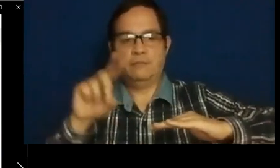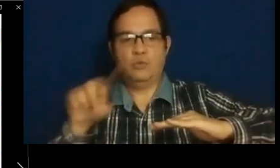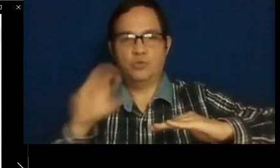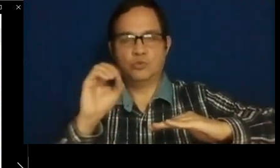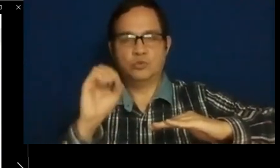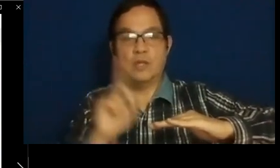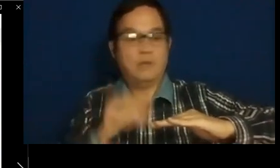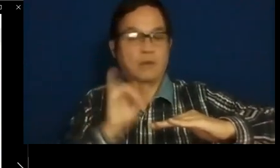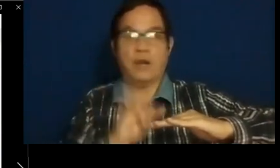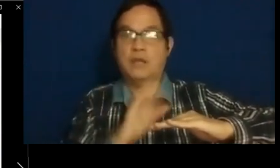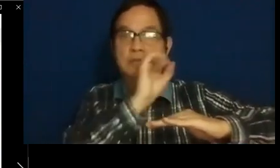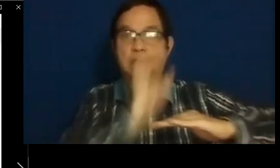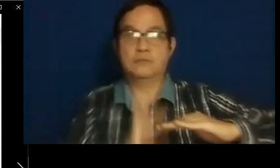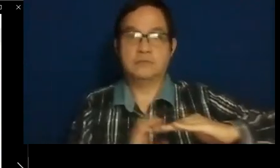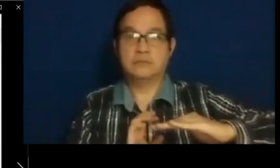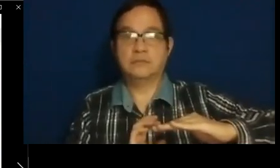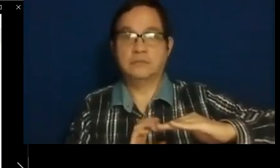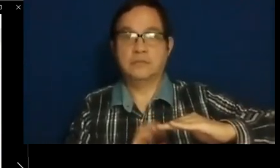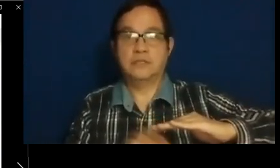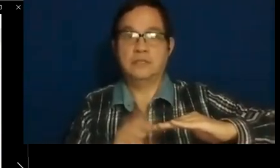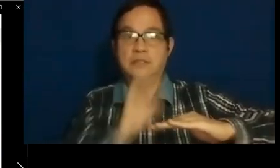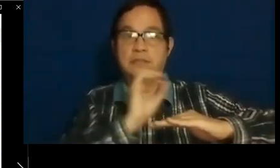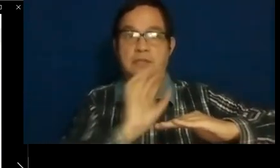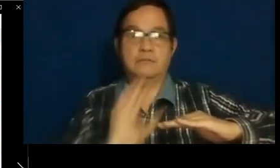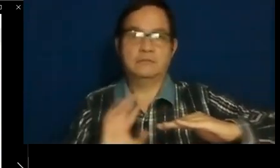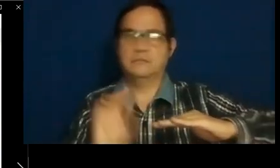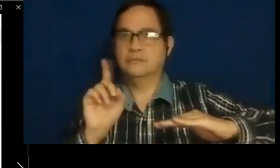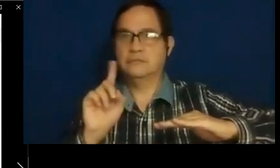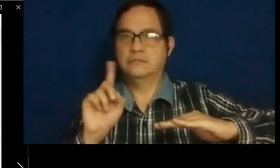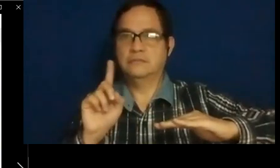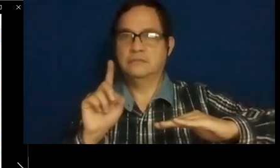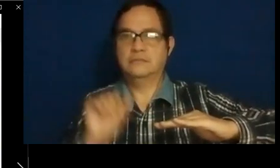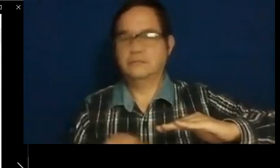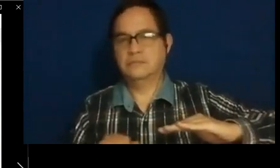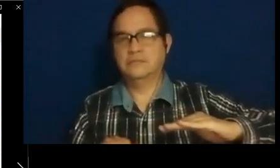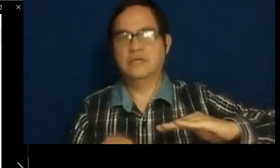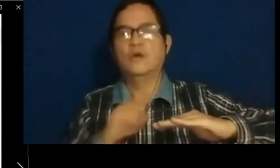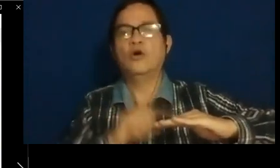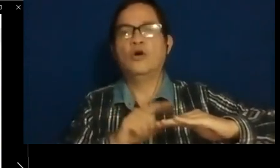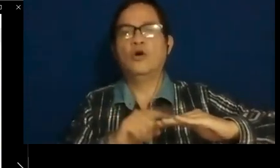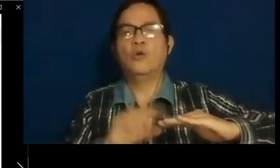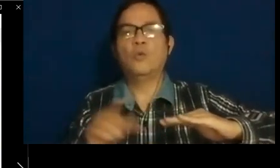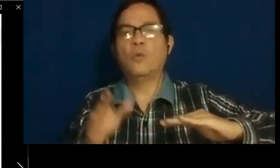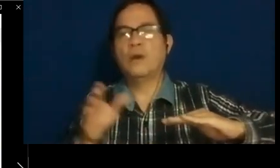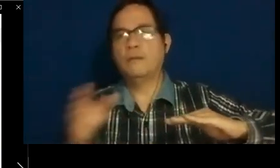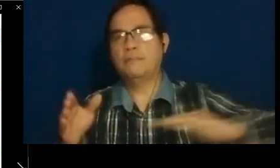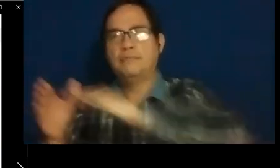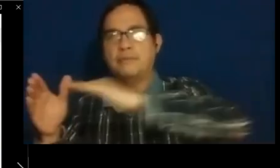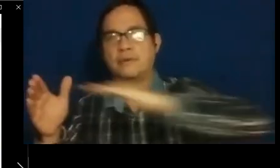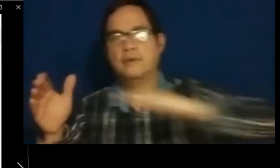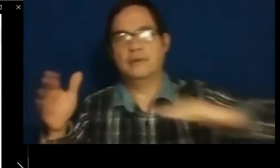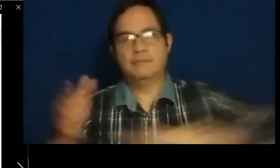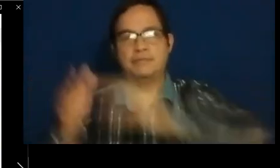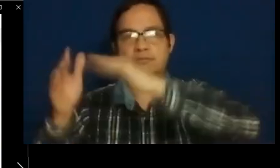ser cero o que sencillamente nuestra velocidad inicial va a ser cero. No, porque es que esto es un conjunto de lanzamientos, es un conjunto